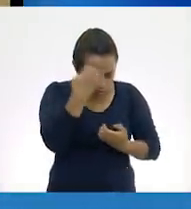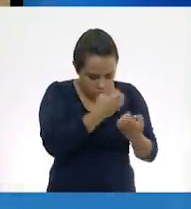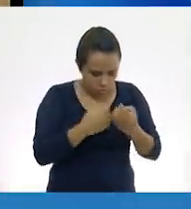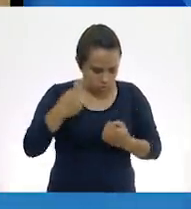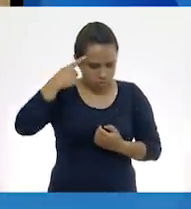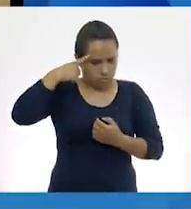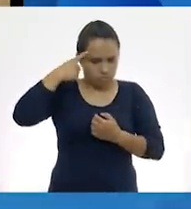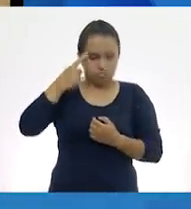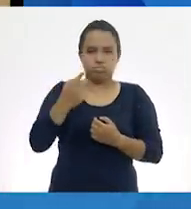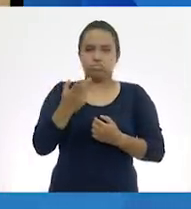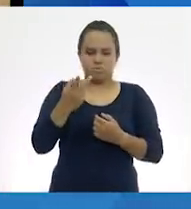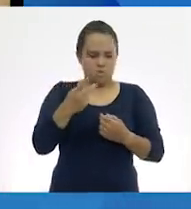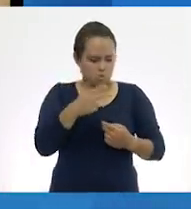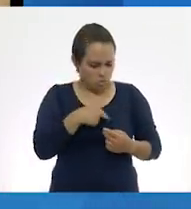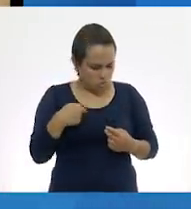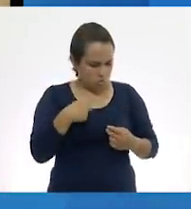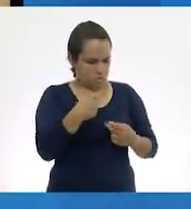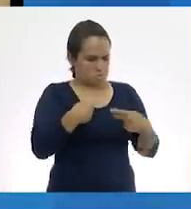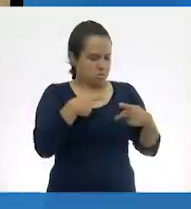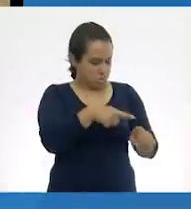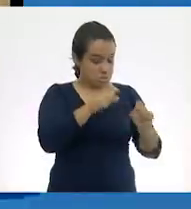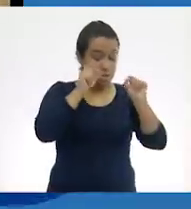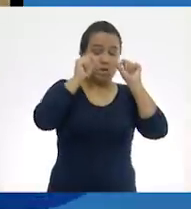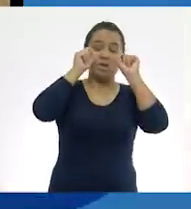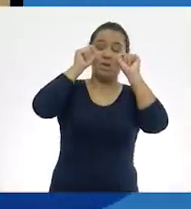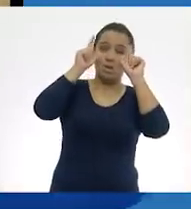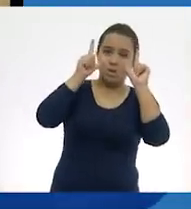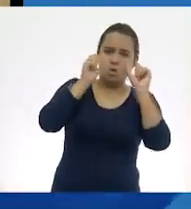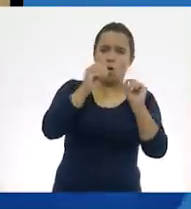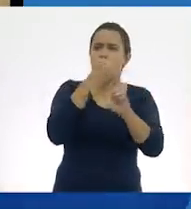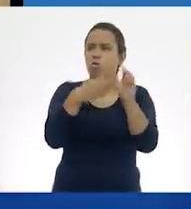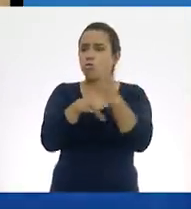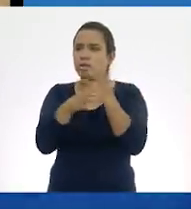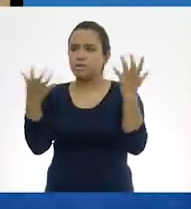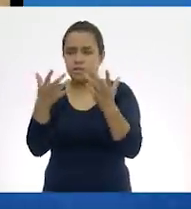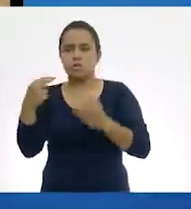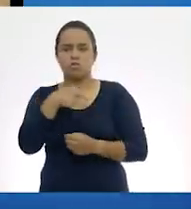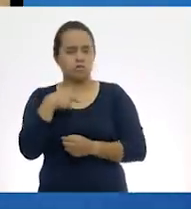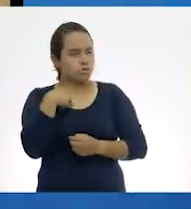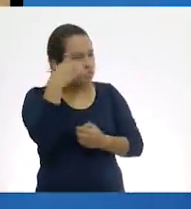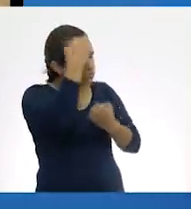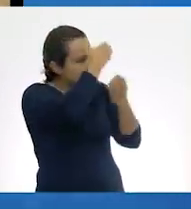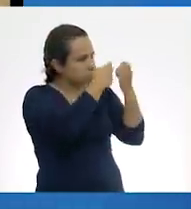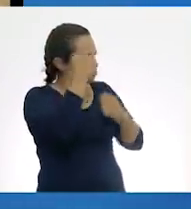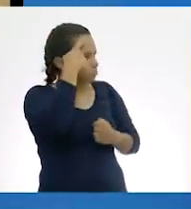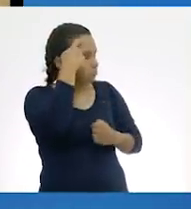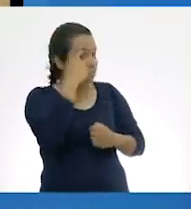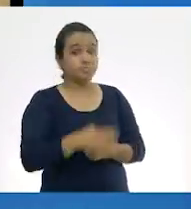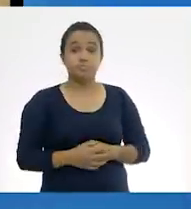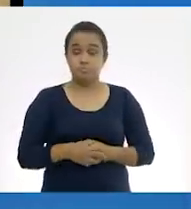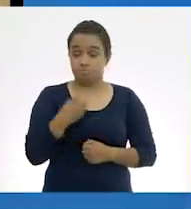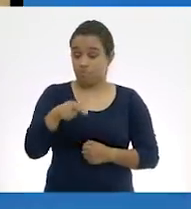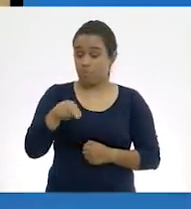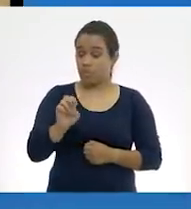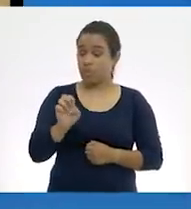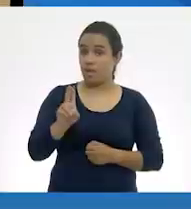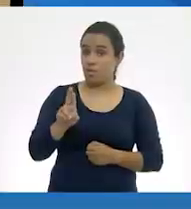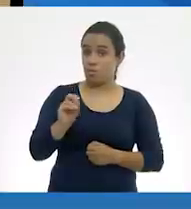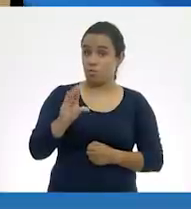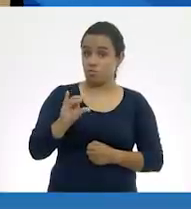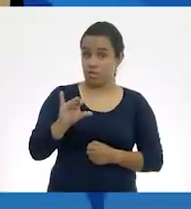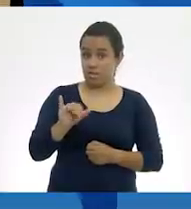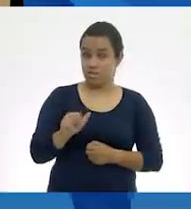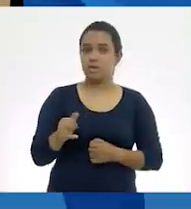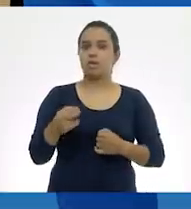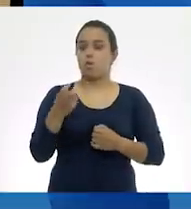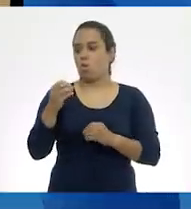del cerebro de personas mientras están despiertas o mientras están haciendo cosas. Con las neurociencias y la ayuda de otros animales, hemos podido